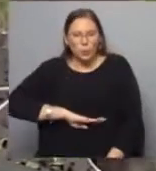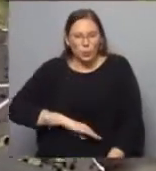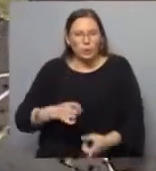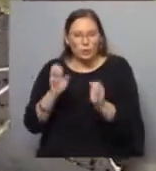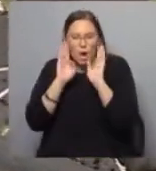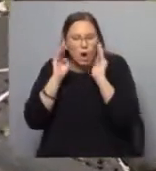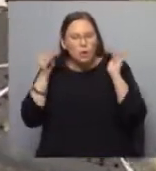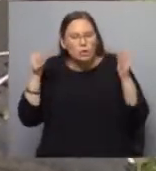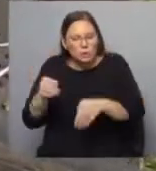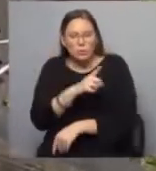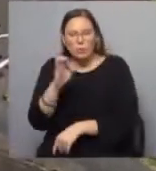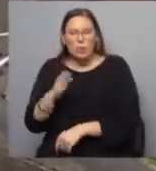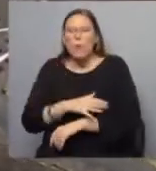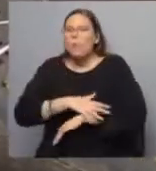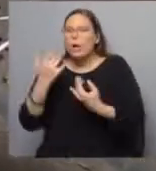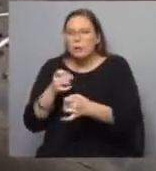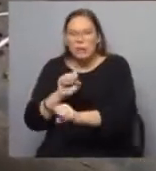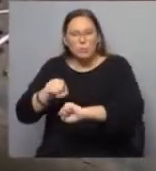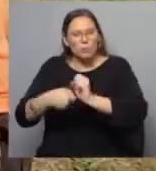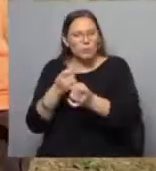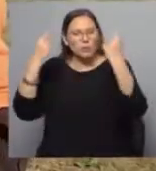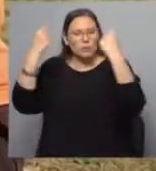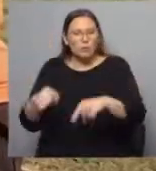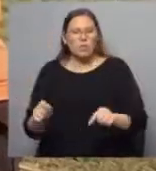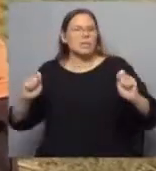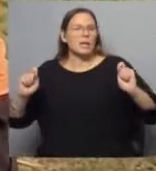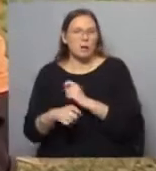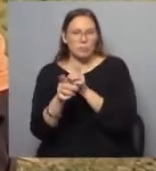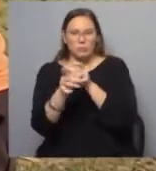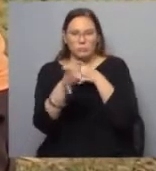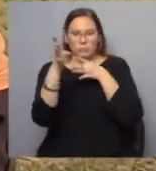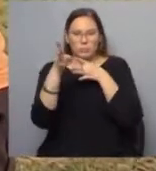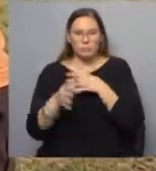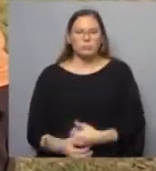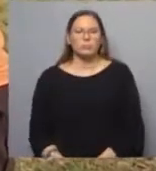mucha concentración. Cualquier movimiento distinto que hagas ya te cambia el tiro.